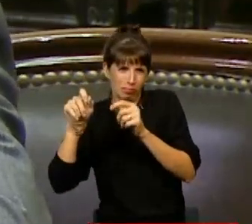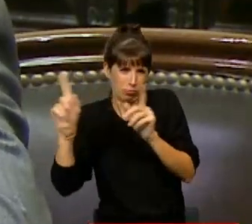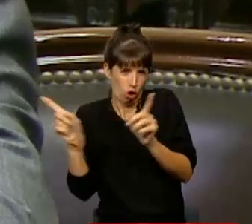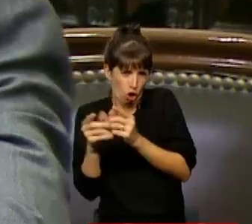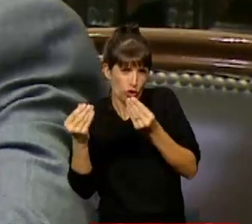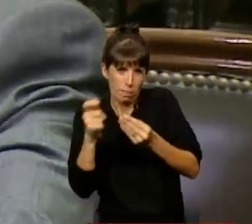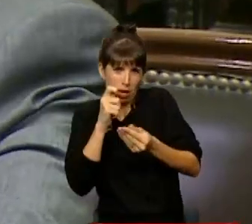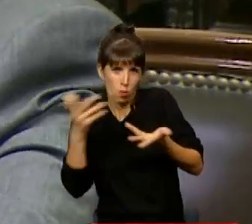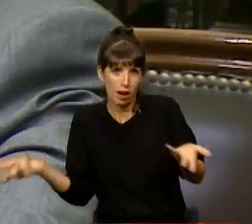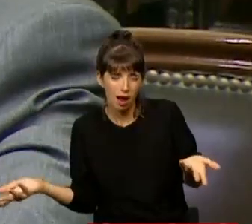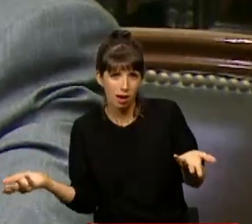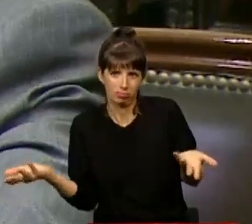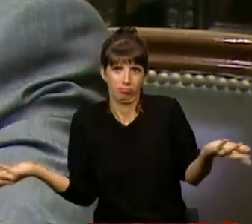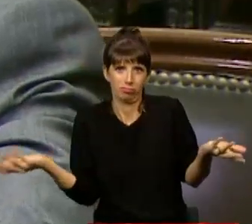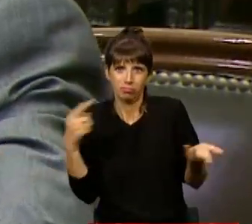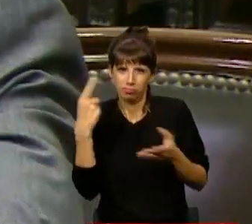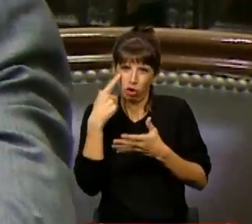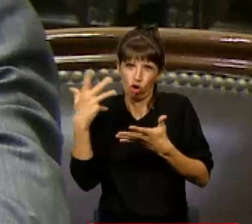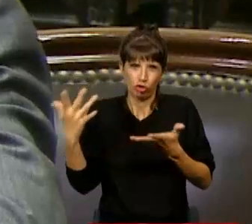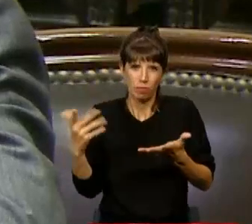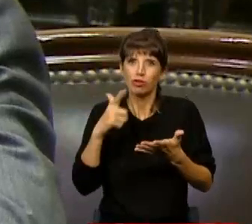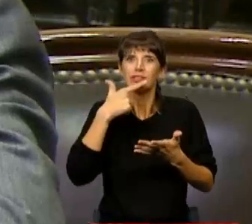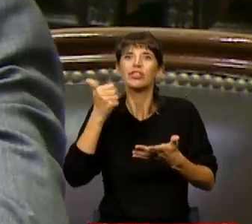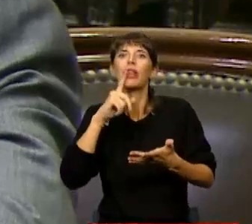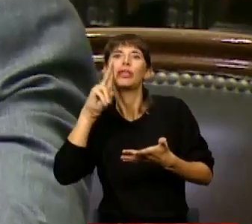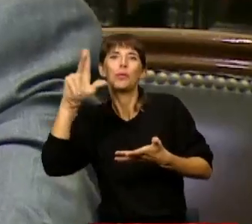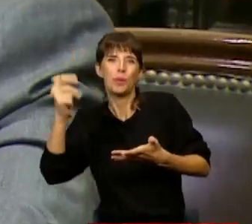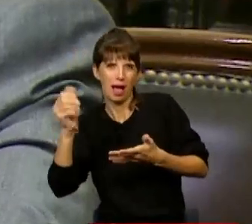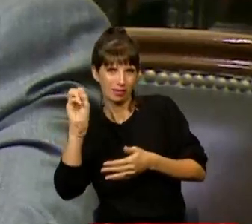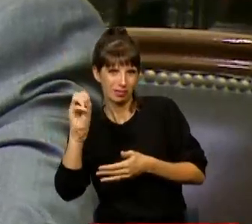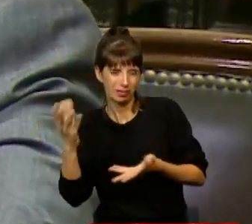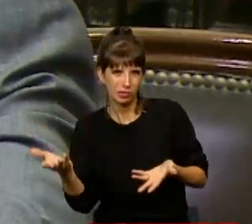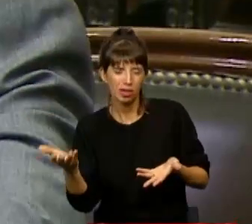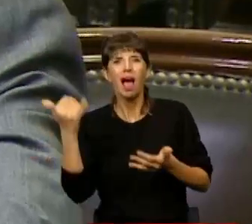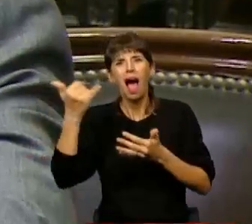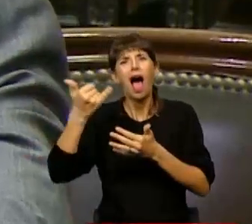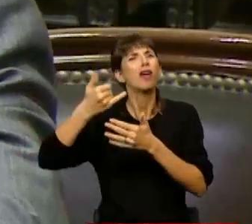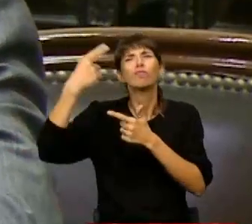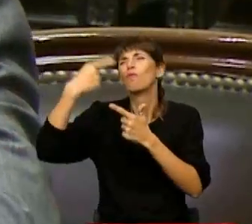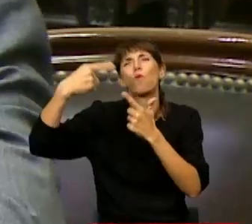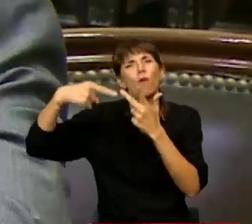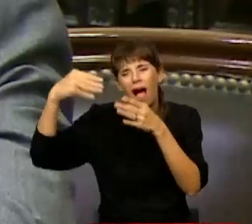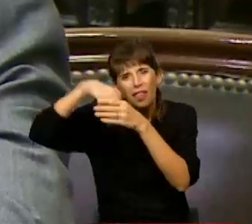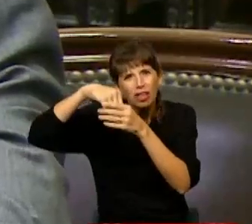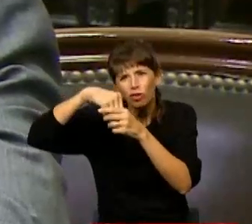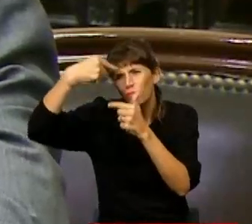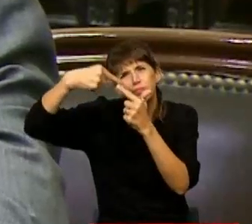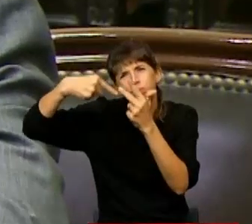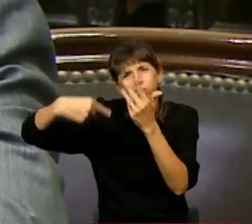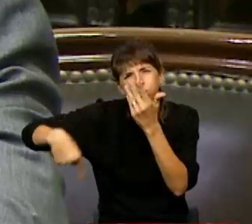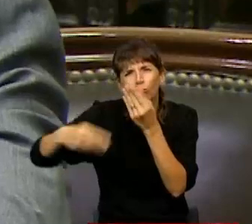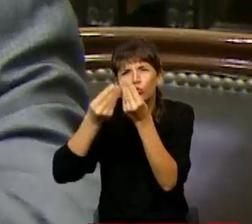marihuana, denominada específicamente como cannabis sativa, tiene una multiplicidad, tiene cientos de componentes, como todas las